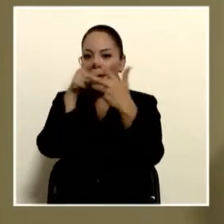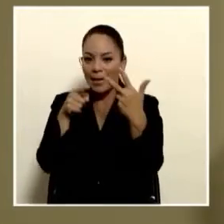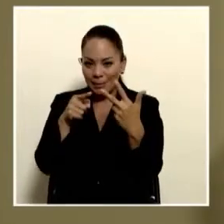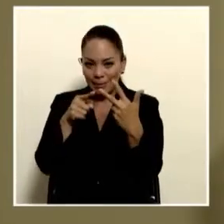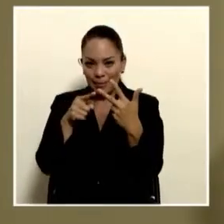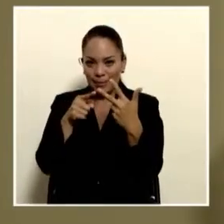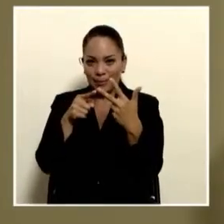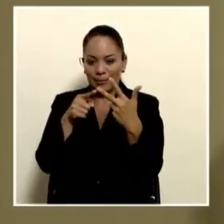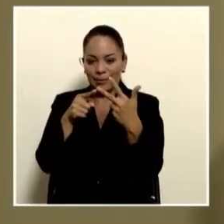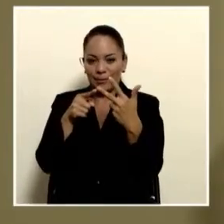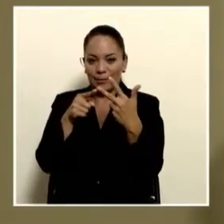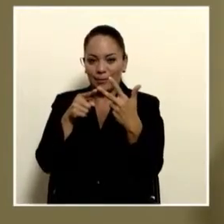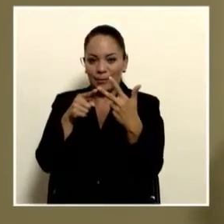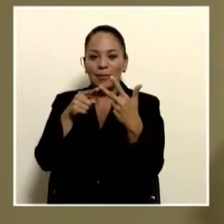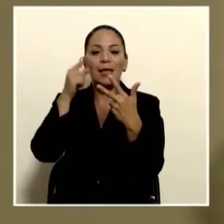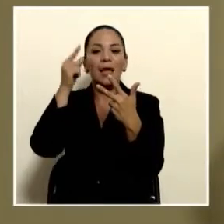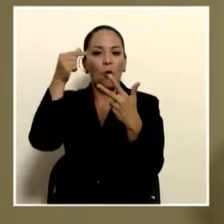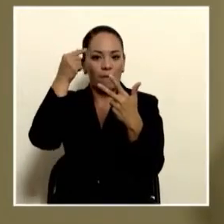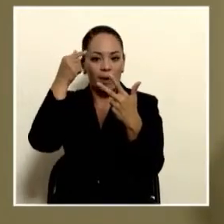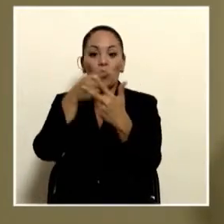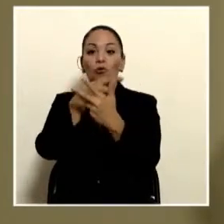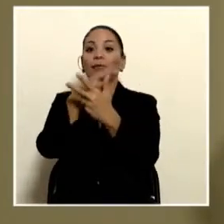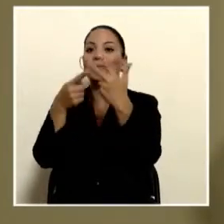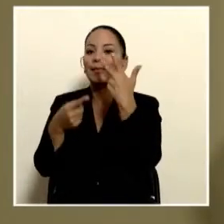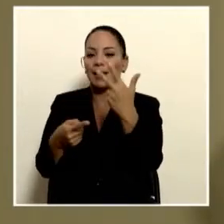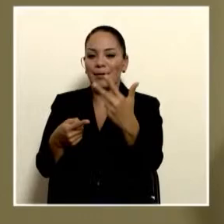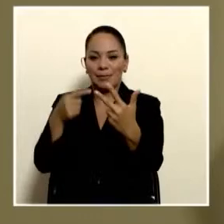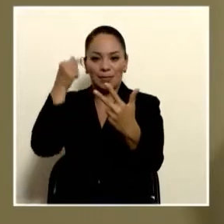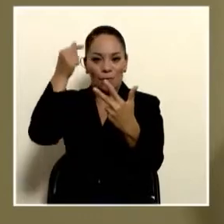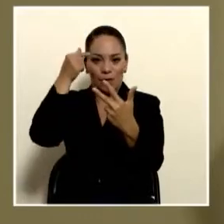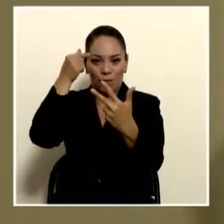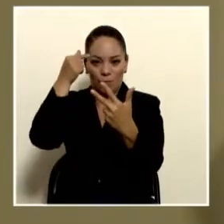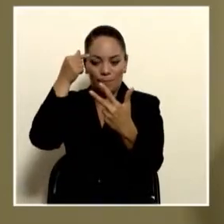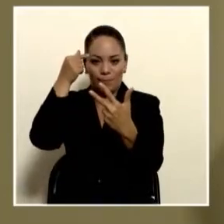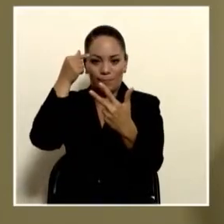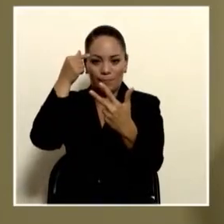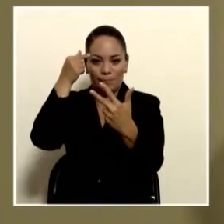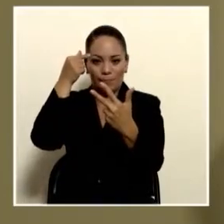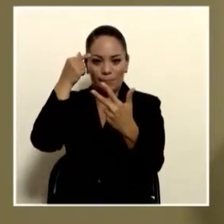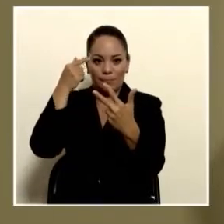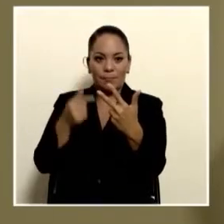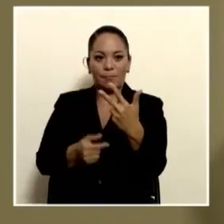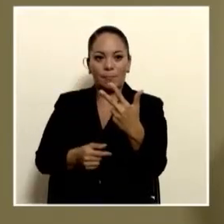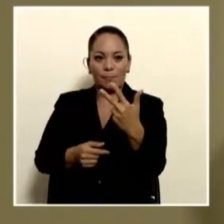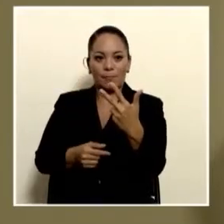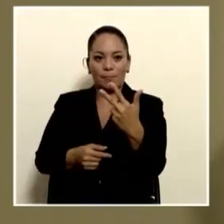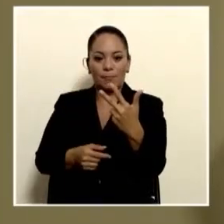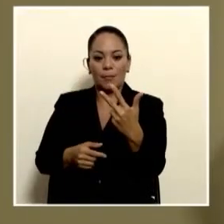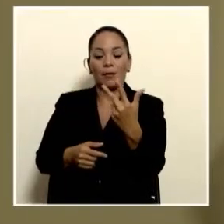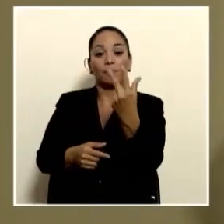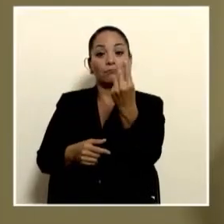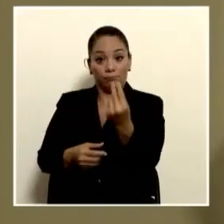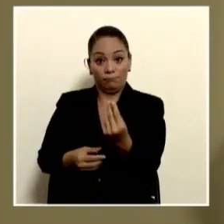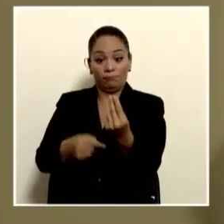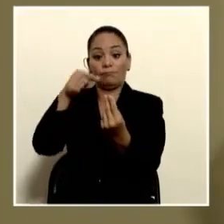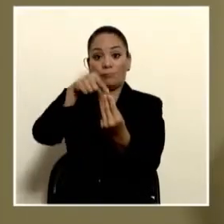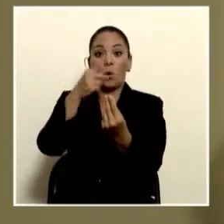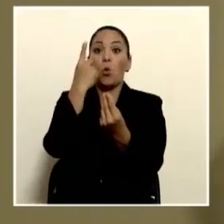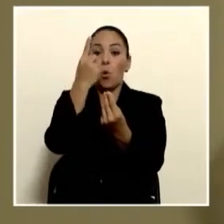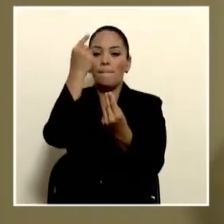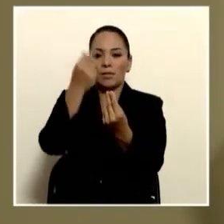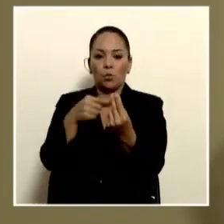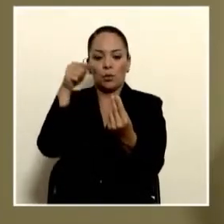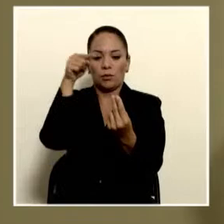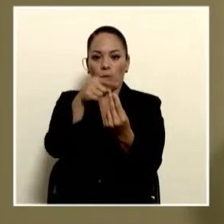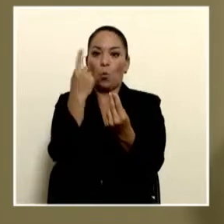sociedad, de un Estado con solo un presupuesto y con